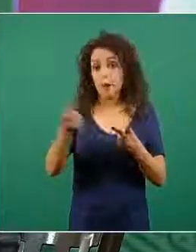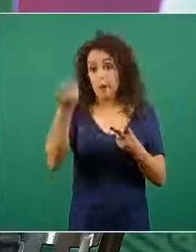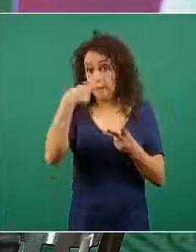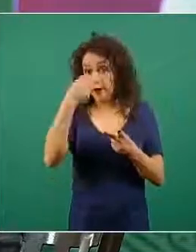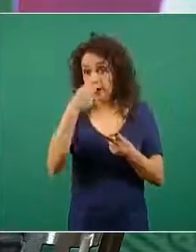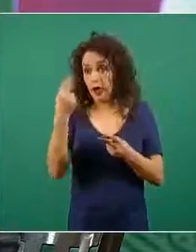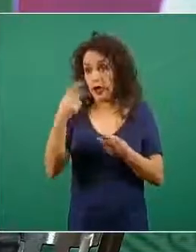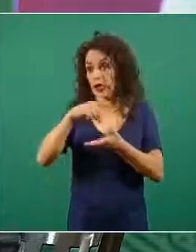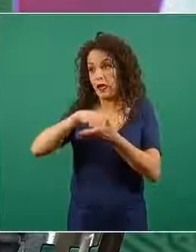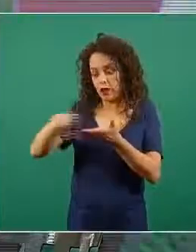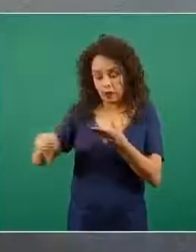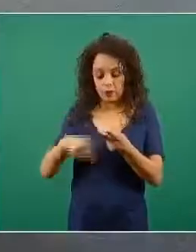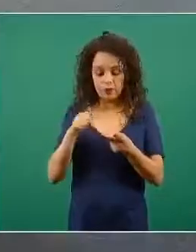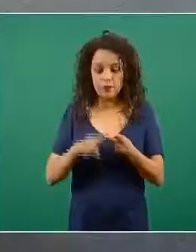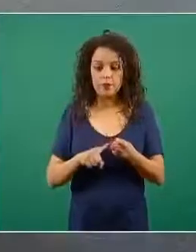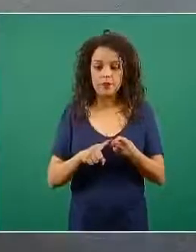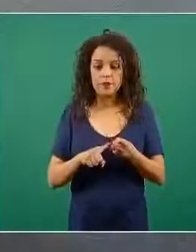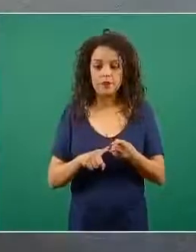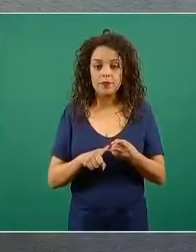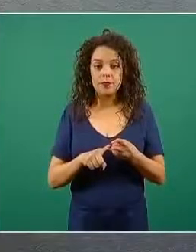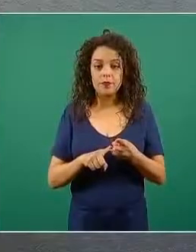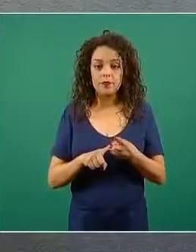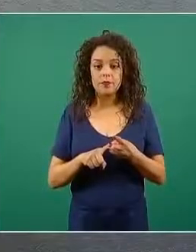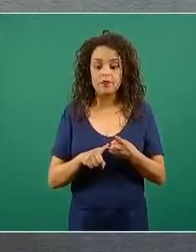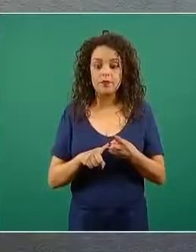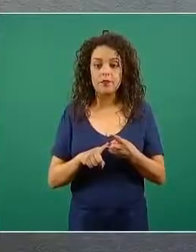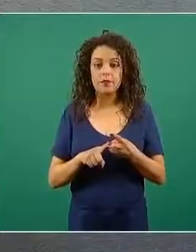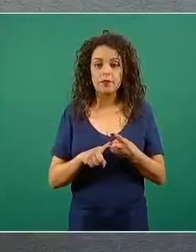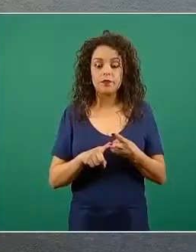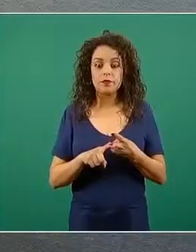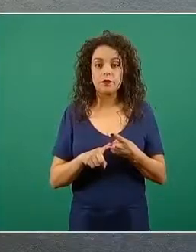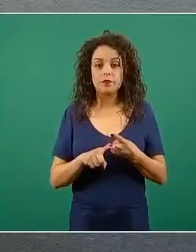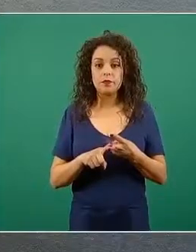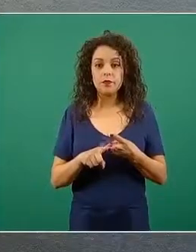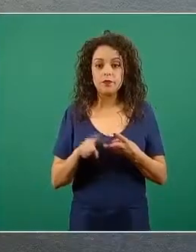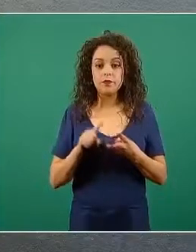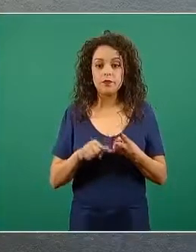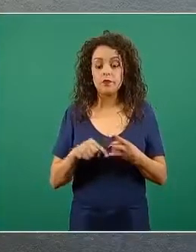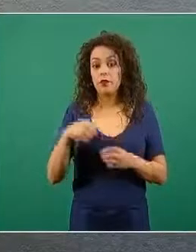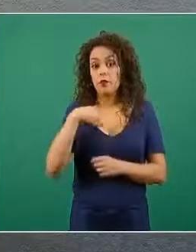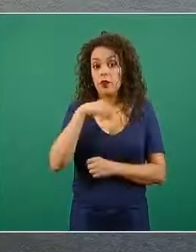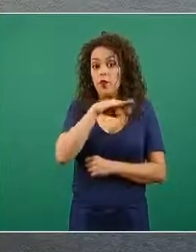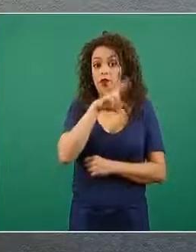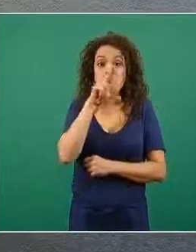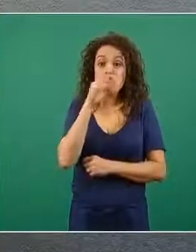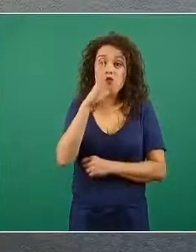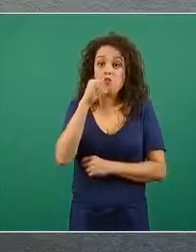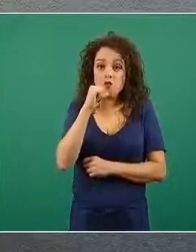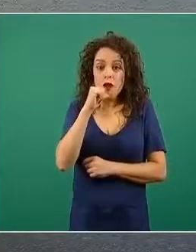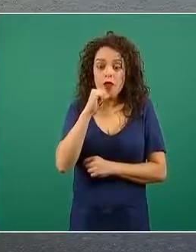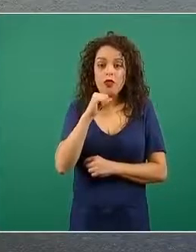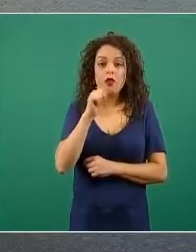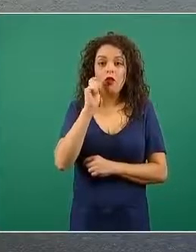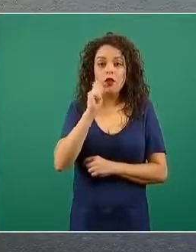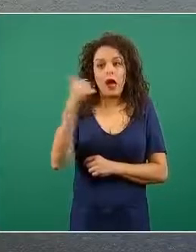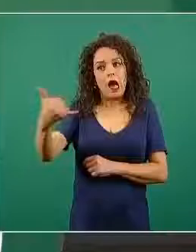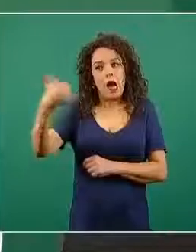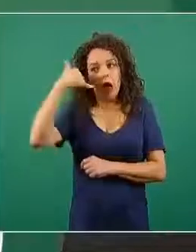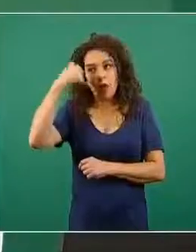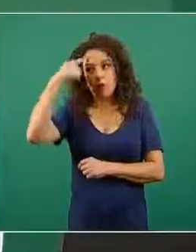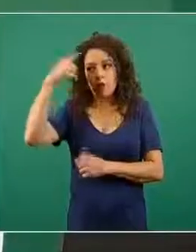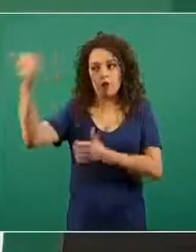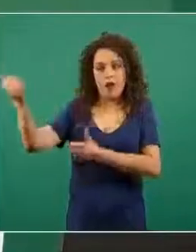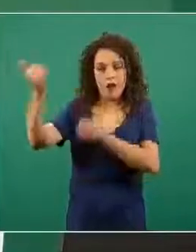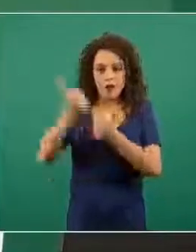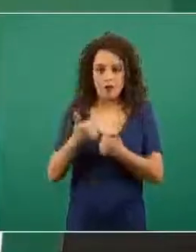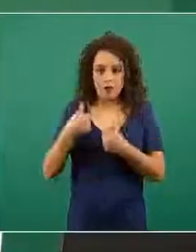medicamentos, si es que no tengo yo los propios medios para solicitarlo a distancia, por teléfono,